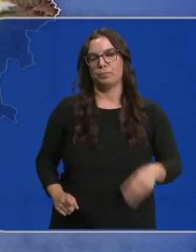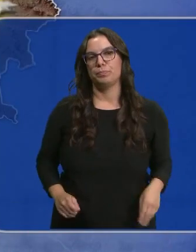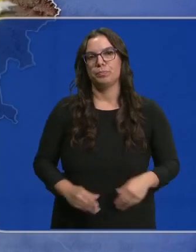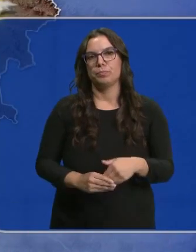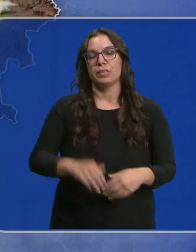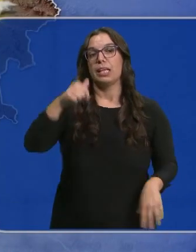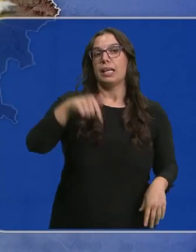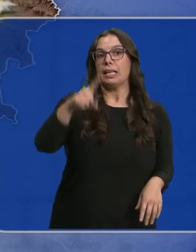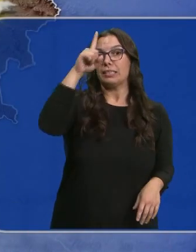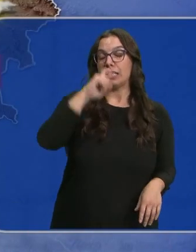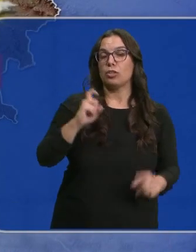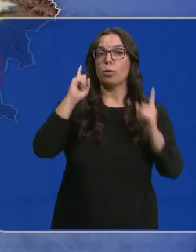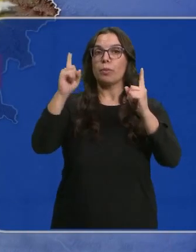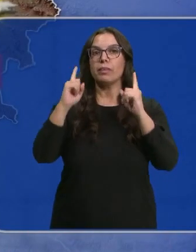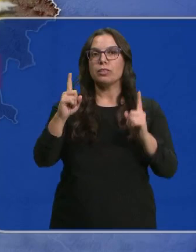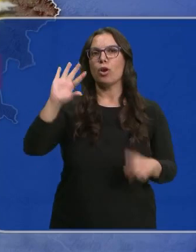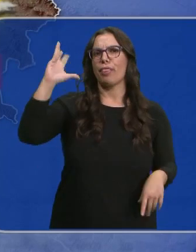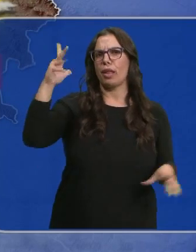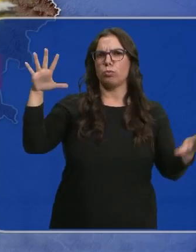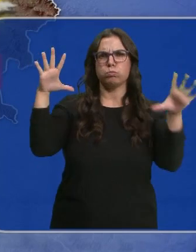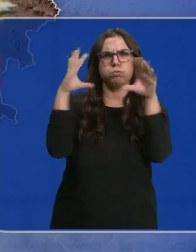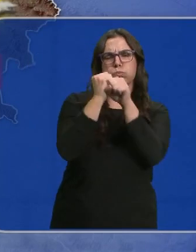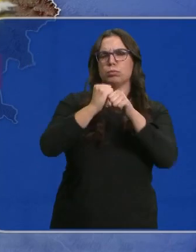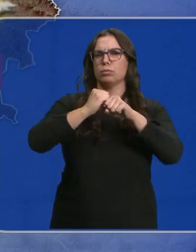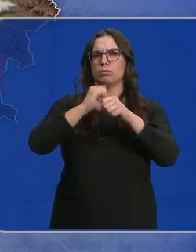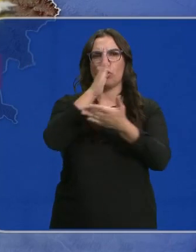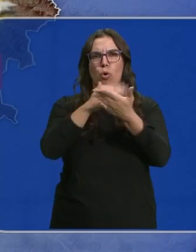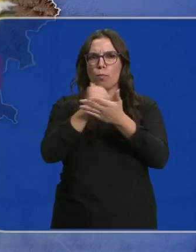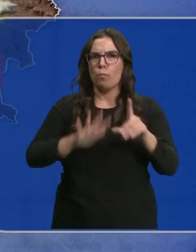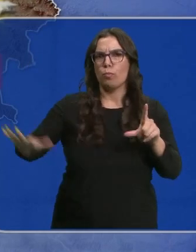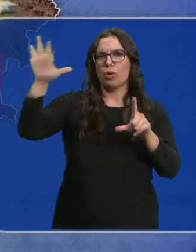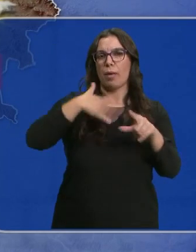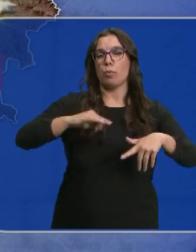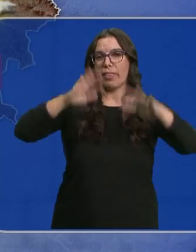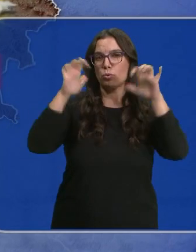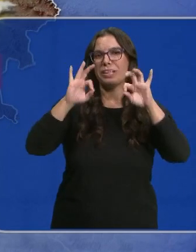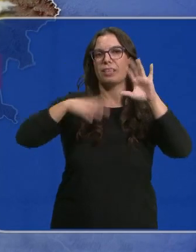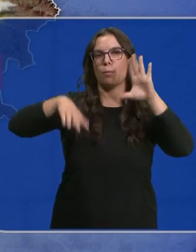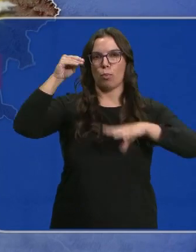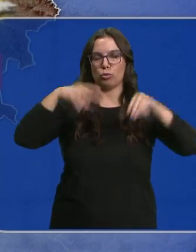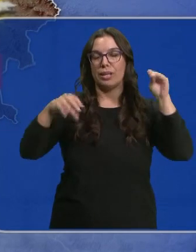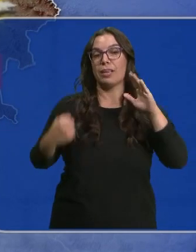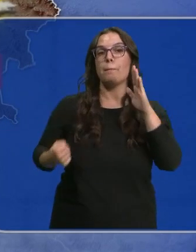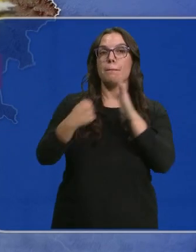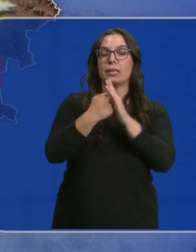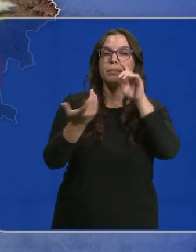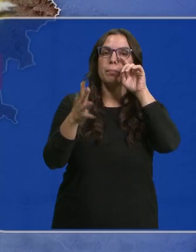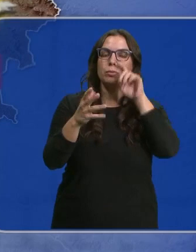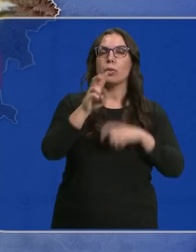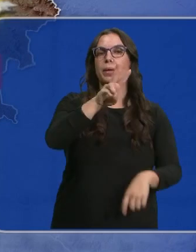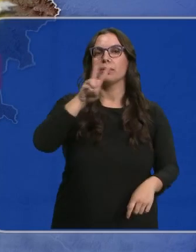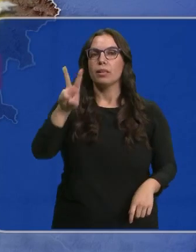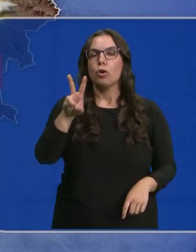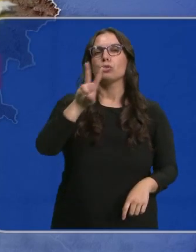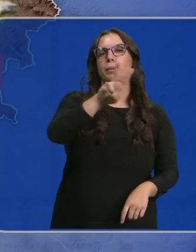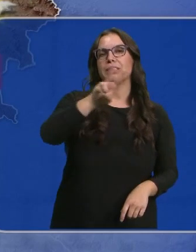Esta tarde la previsión nos deja cielos cubiertos en casi toda la comunidad, con posibilidad de lluvia en zonas montañosas. Las máximas rondarán los